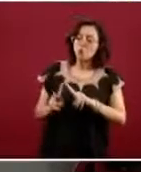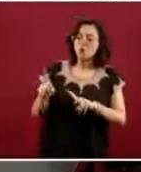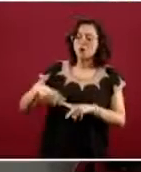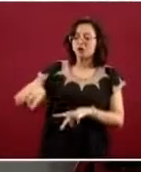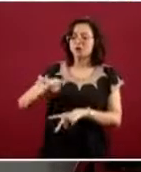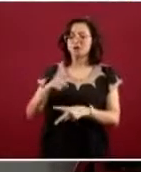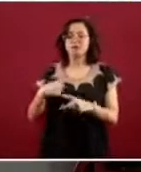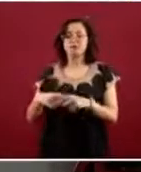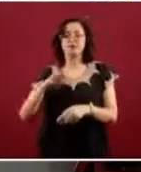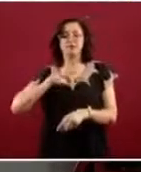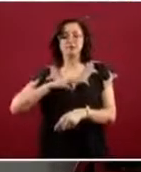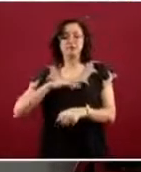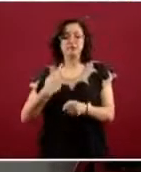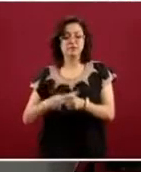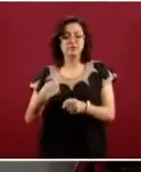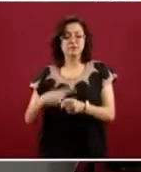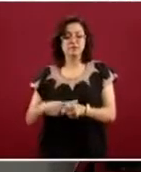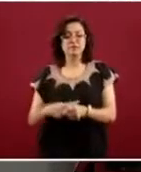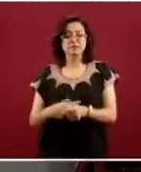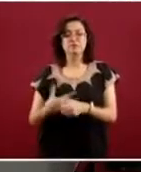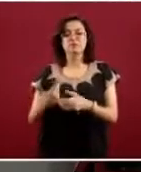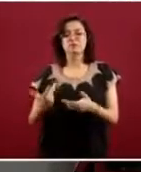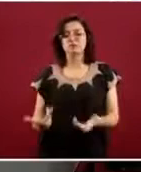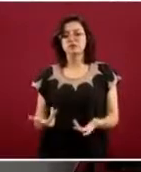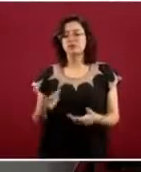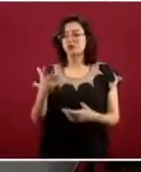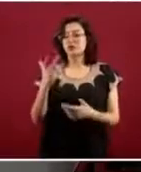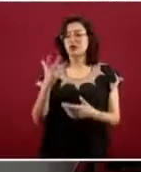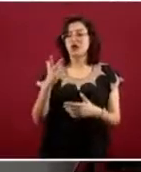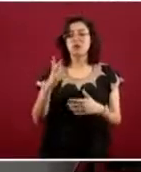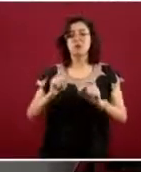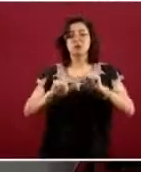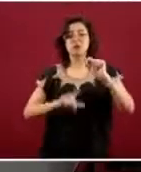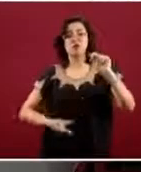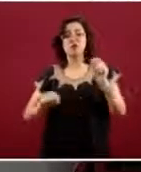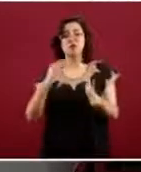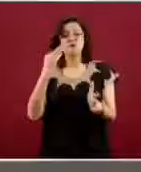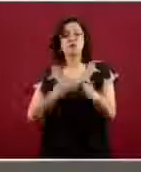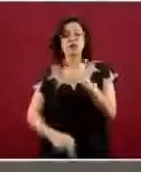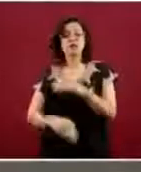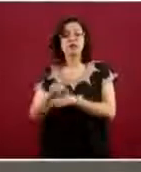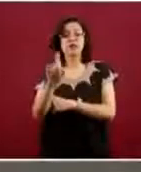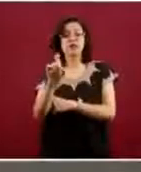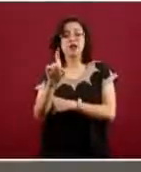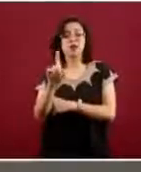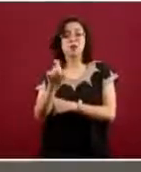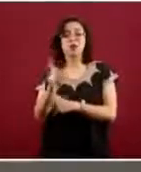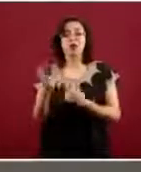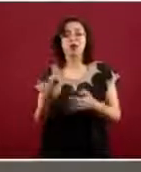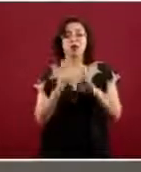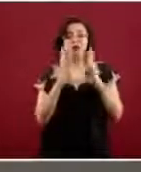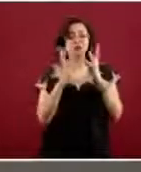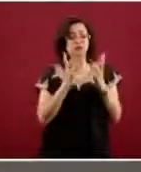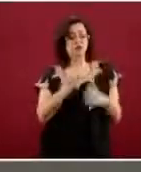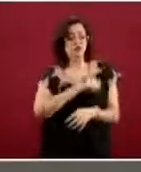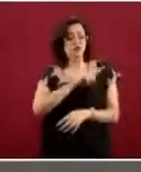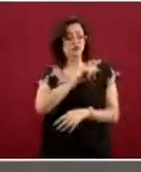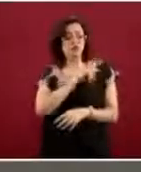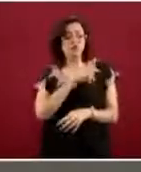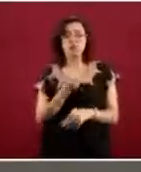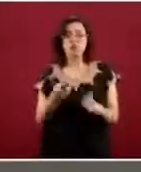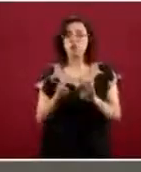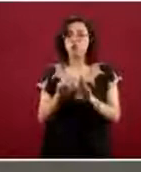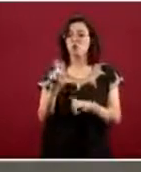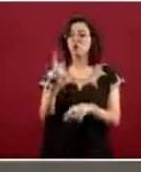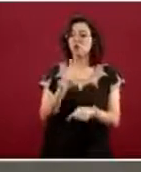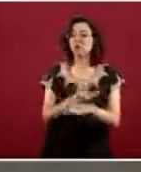epidemia. La primera es, dada la carestía de agua potable que hay en el país, ¿qué medidas tiene previstas el Consejo de Salubridad para asegurar el abasto